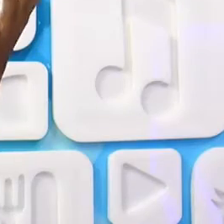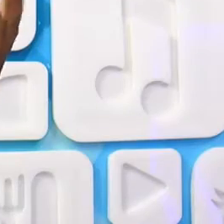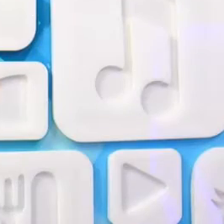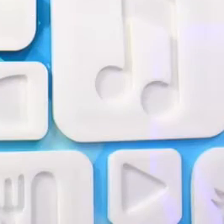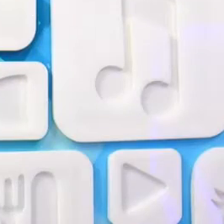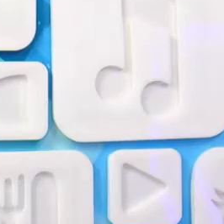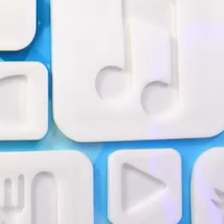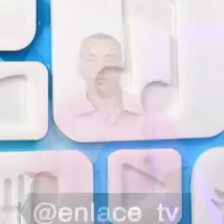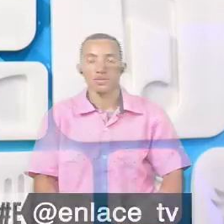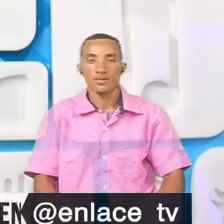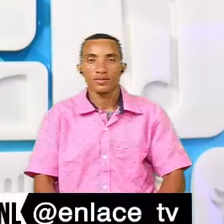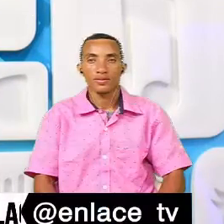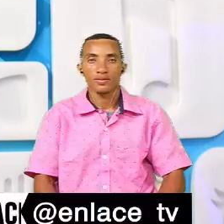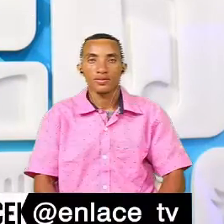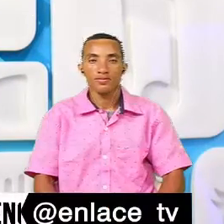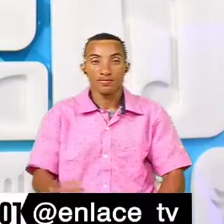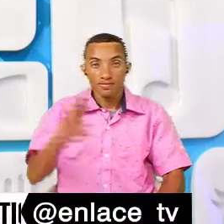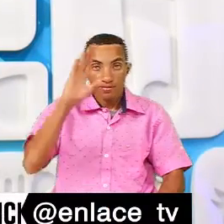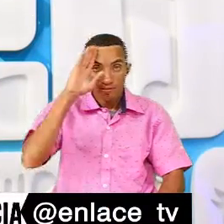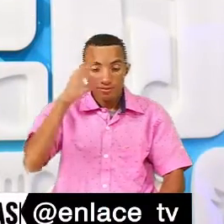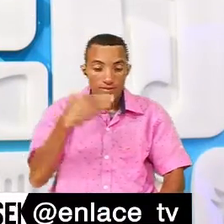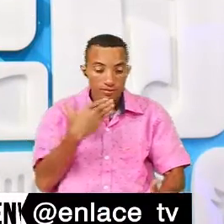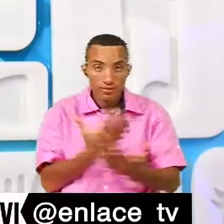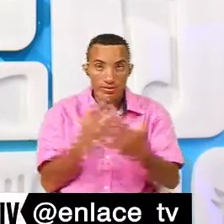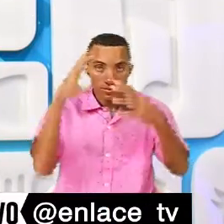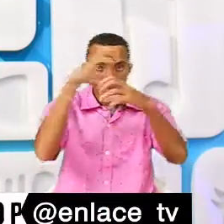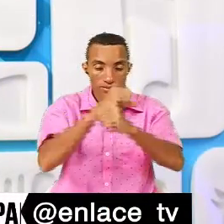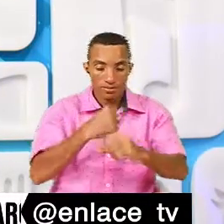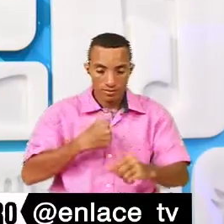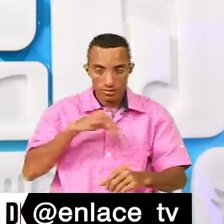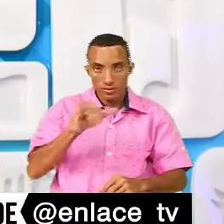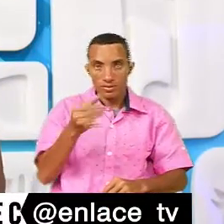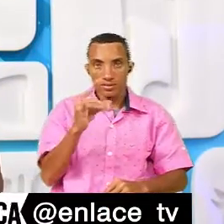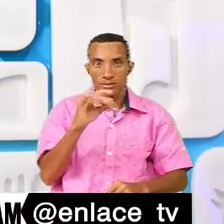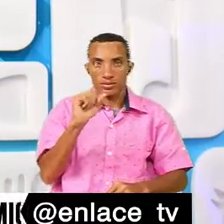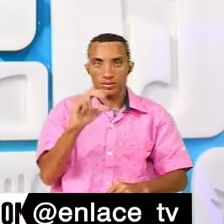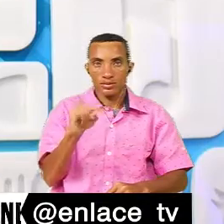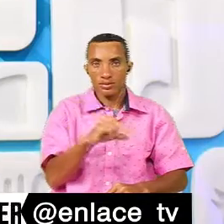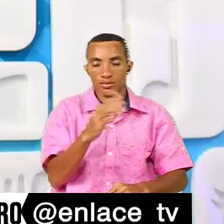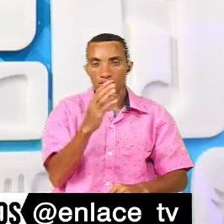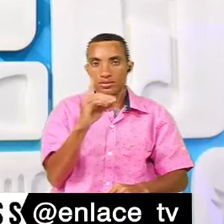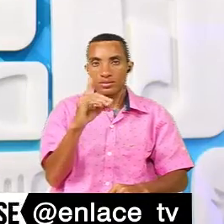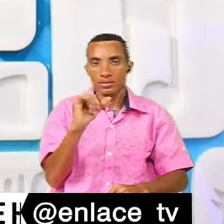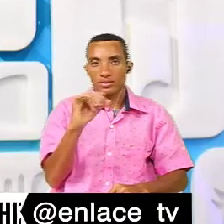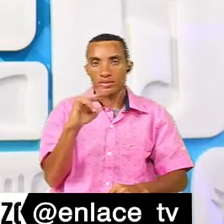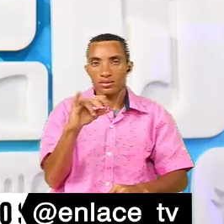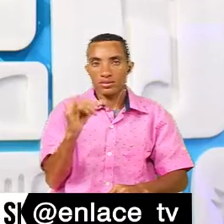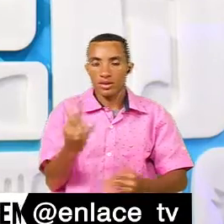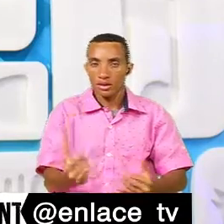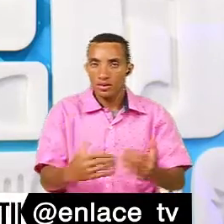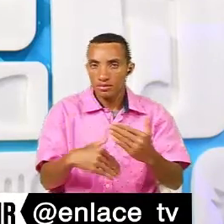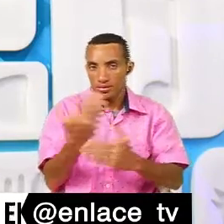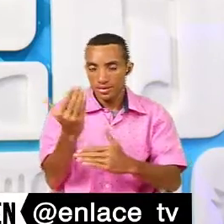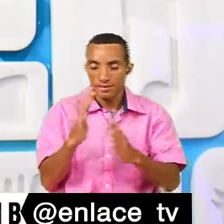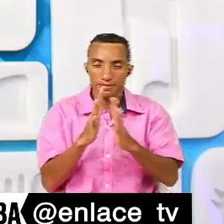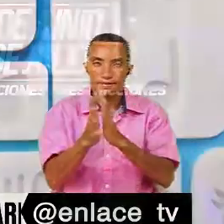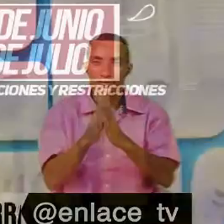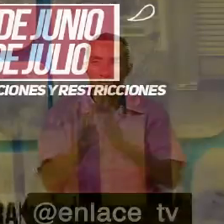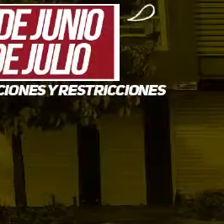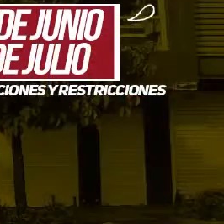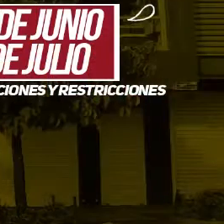Hola, ¿qué tal? Muy buenas noches para todos. Yo soy Juan David Rodas y a partir de estos momentos Barranca Bermeja está en la mira. Ven a